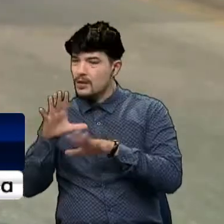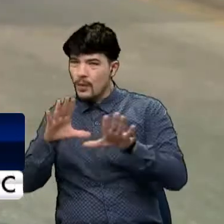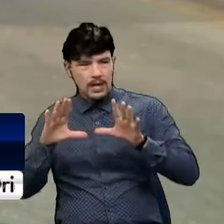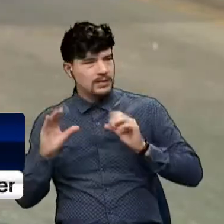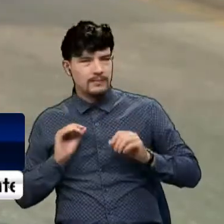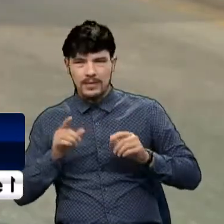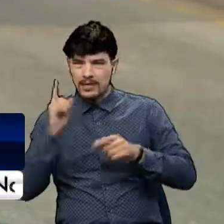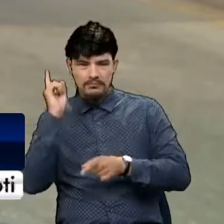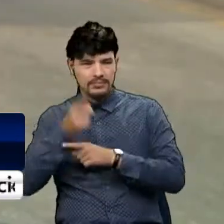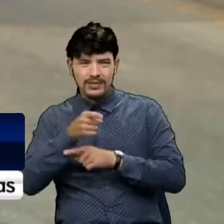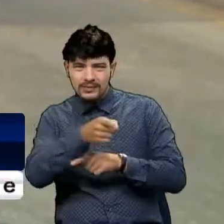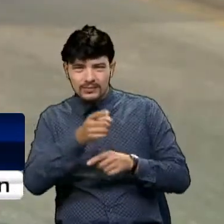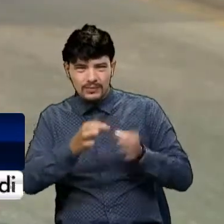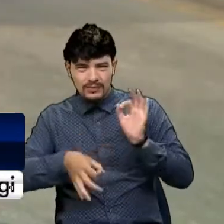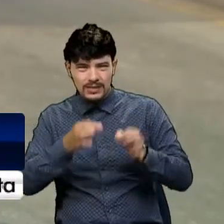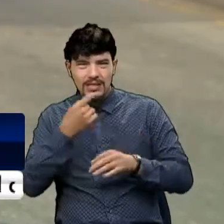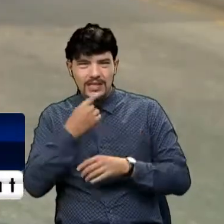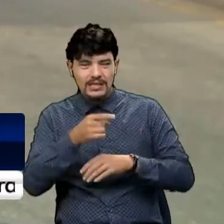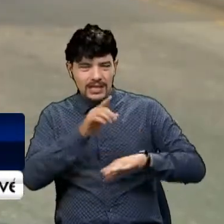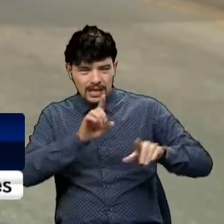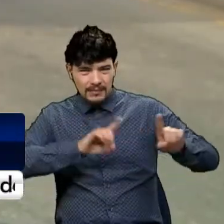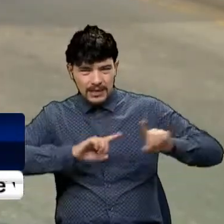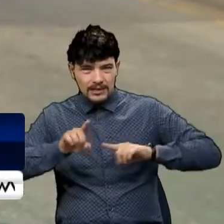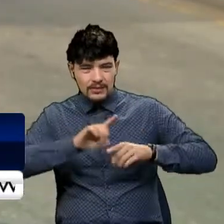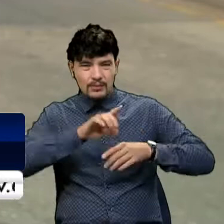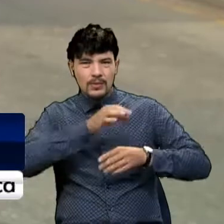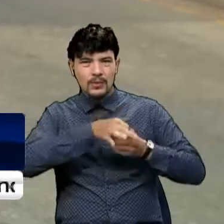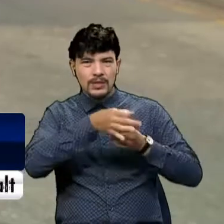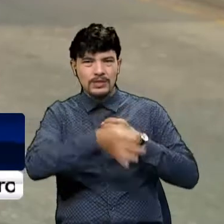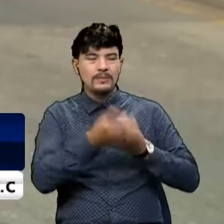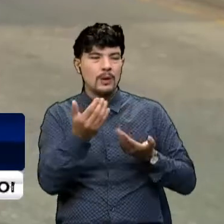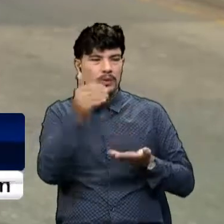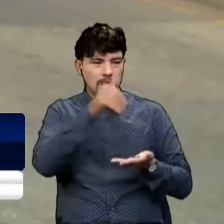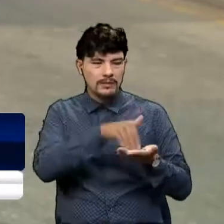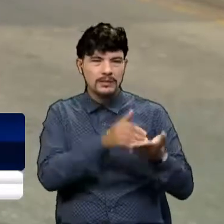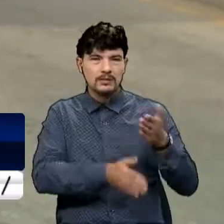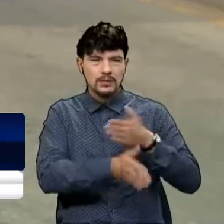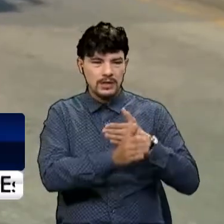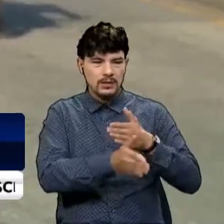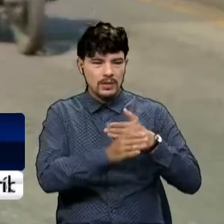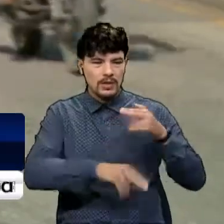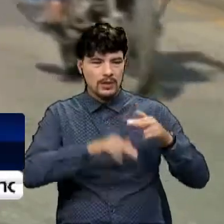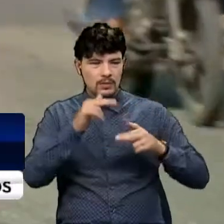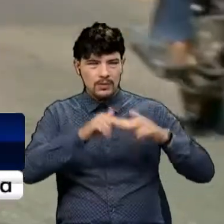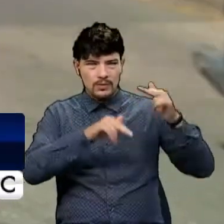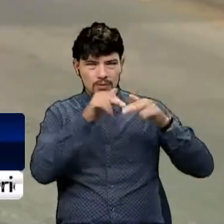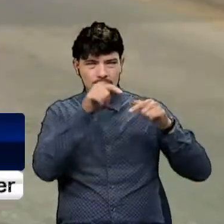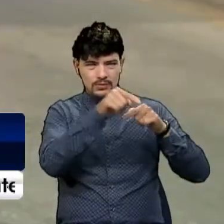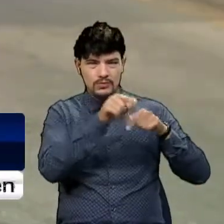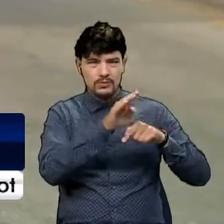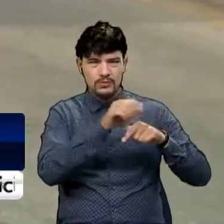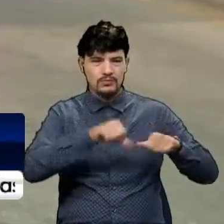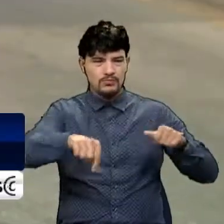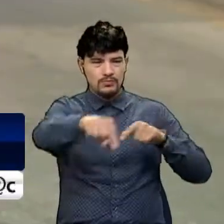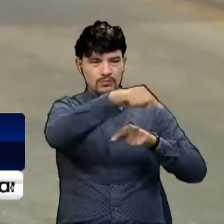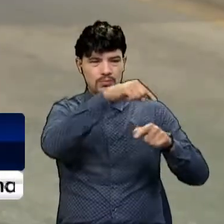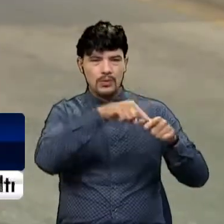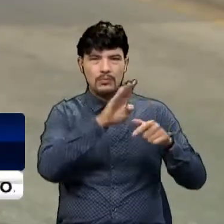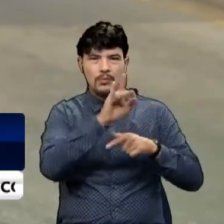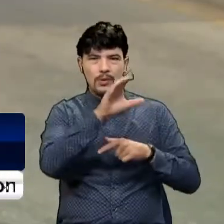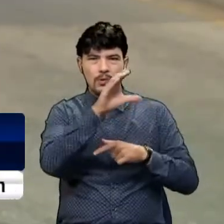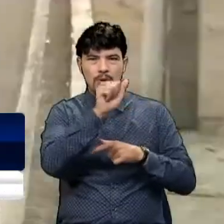superior donde le indica a la administración municipal que reanude las obras del intercambiador de los búcaros los